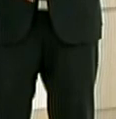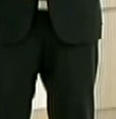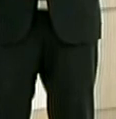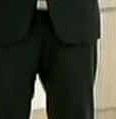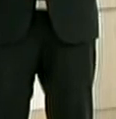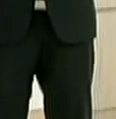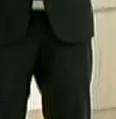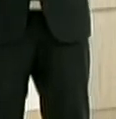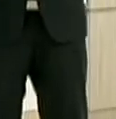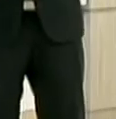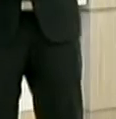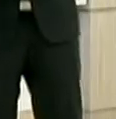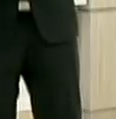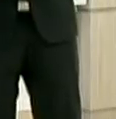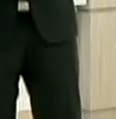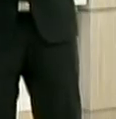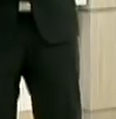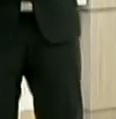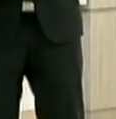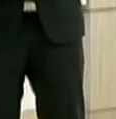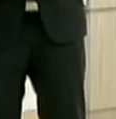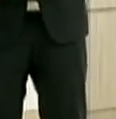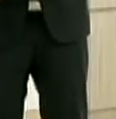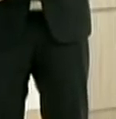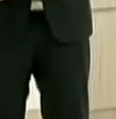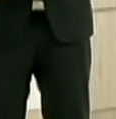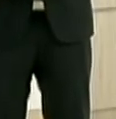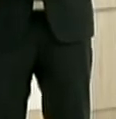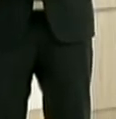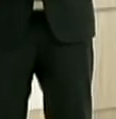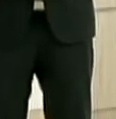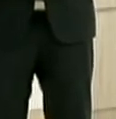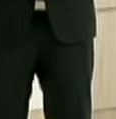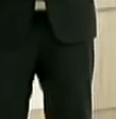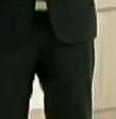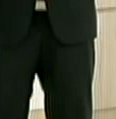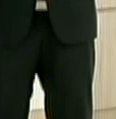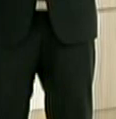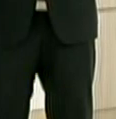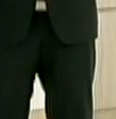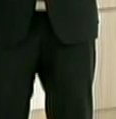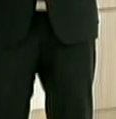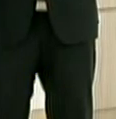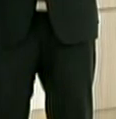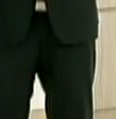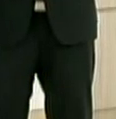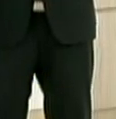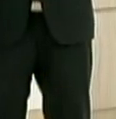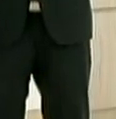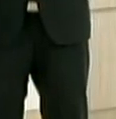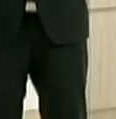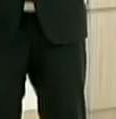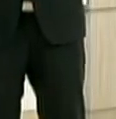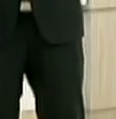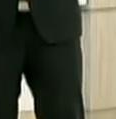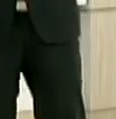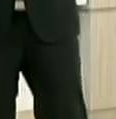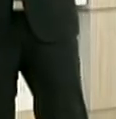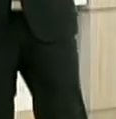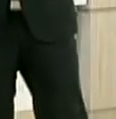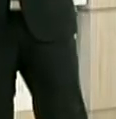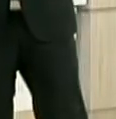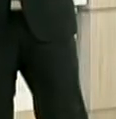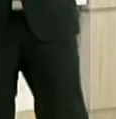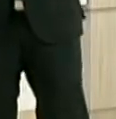de la cual puede disponer la Unión Europea, y que incluso en caso de que ellos no estén en esa capacidad,